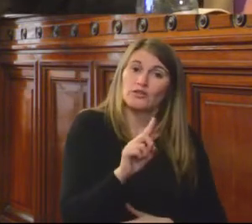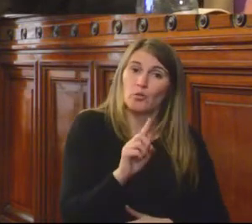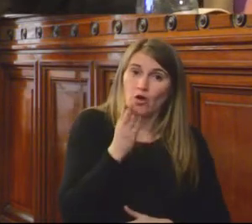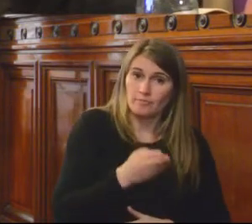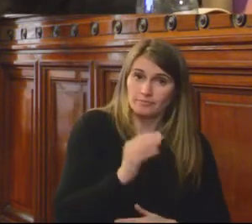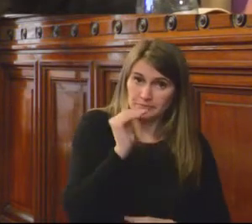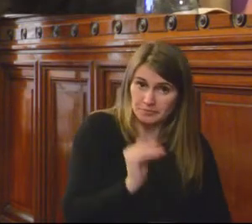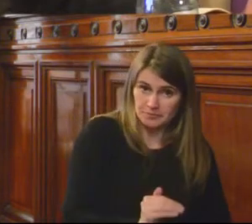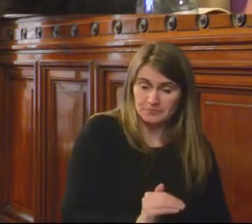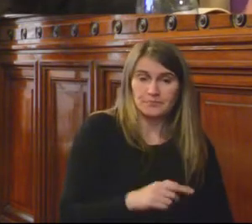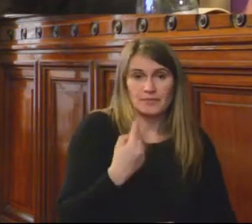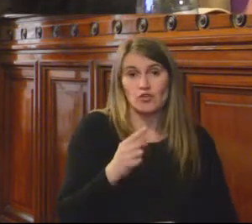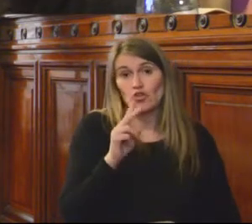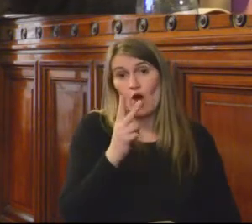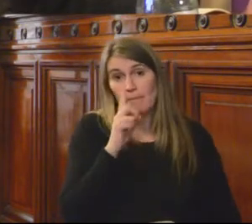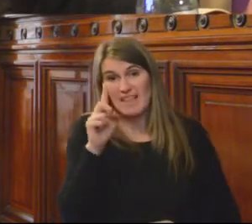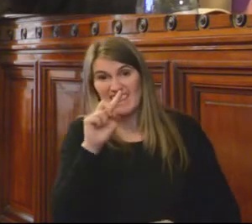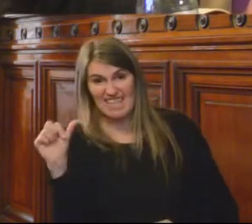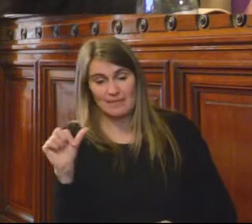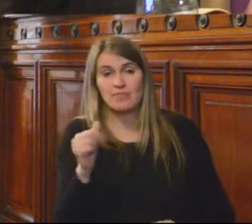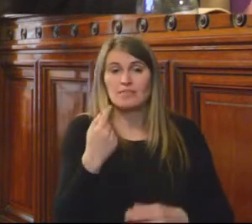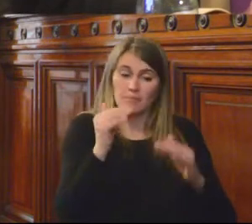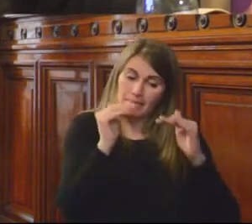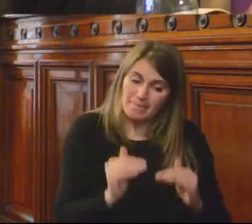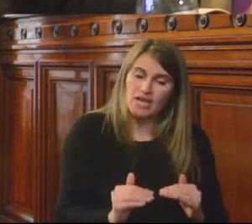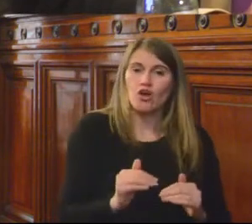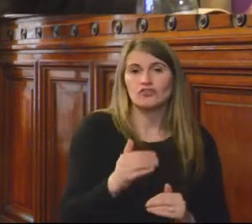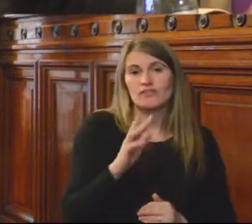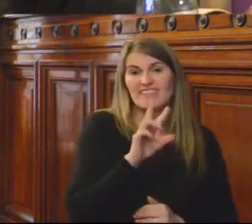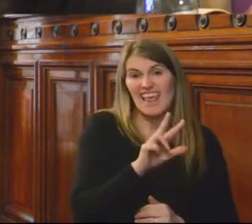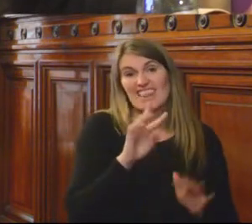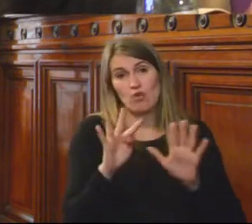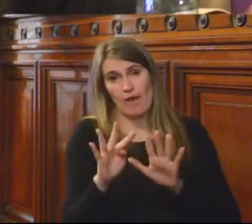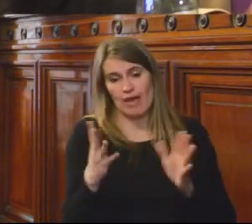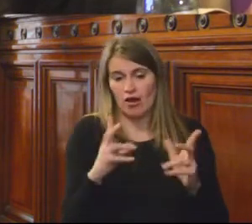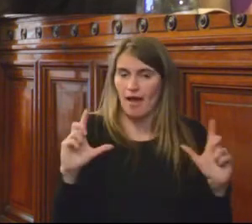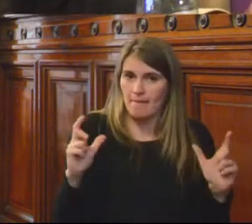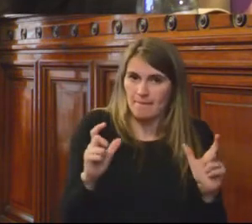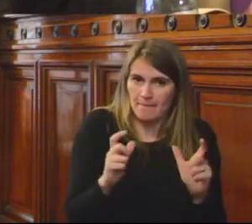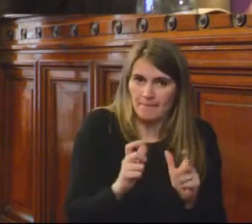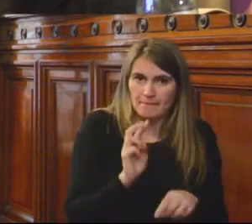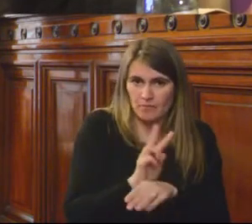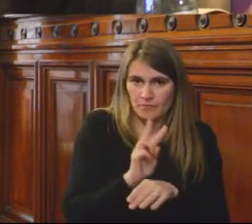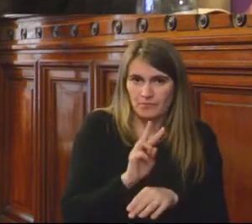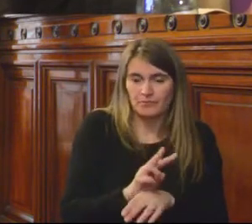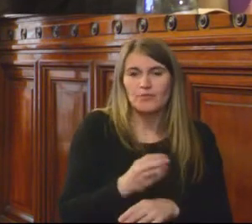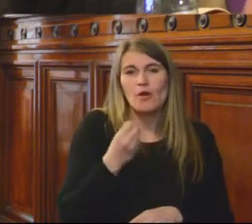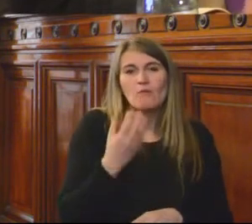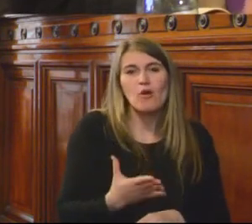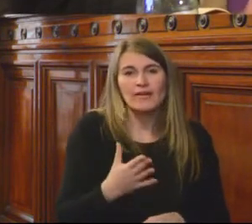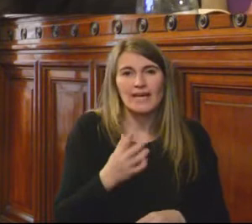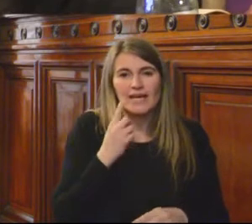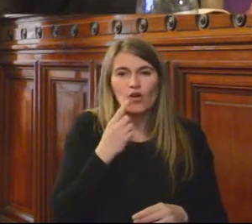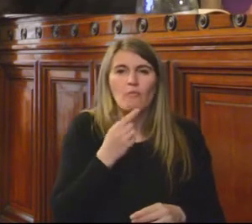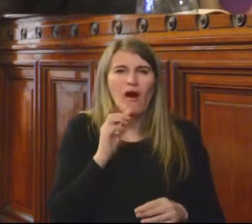a 39 por cada 100.000 habitantes en lo que va acumulado del año 2017, siendo el factor causal más relevante el móvil de ajuste de cuenta